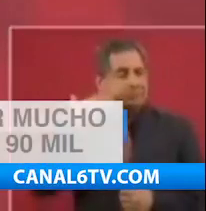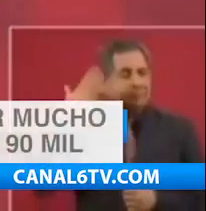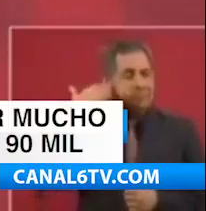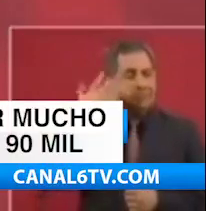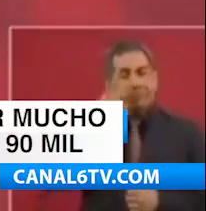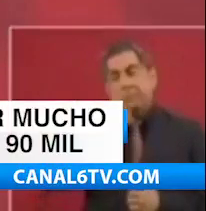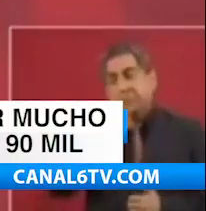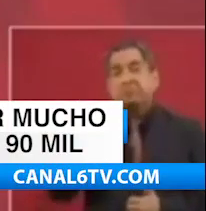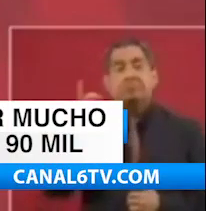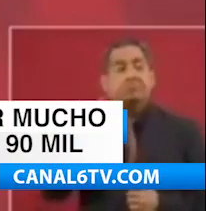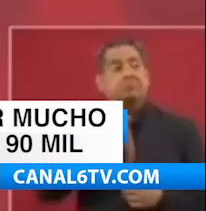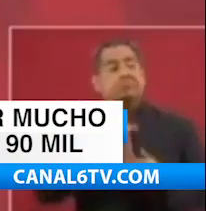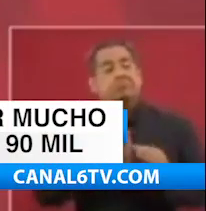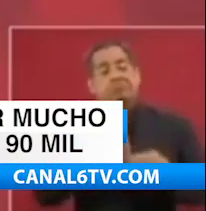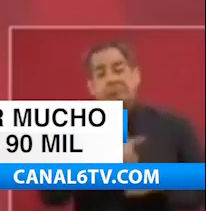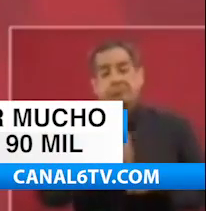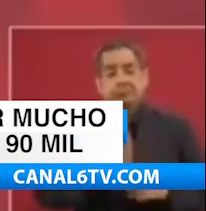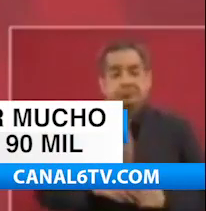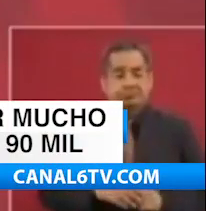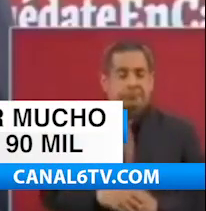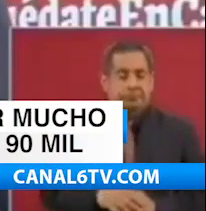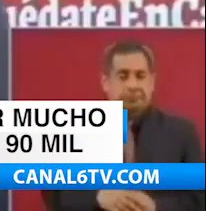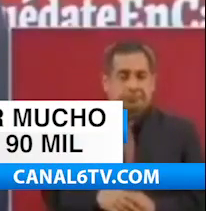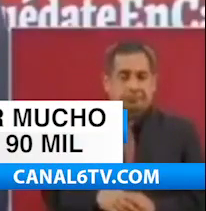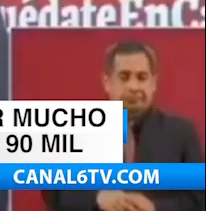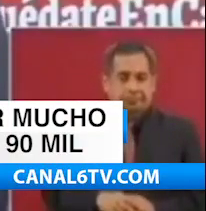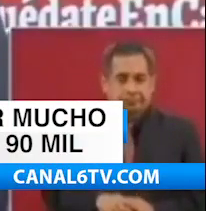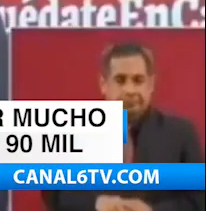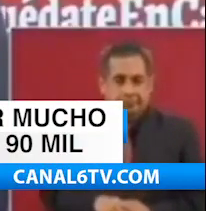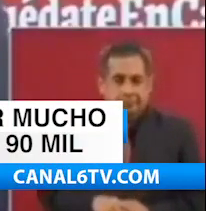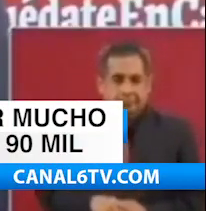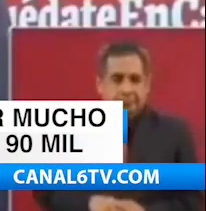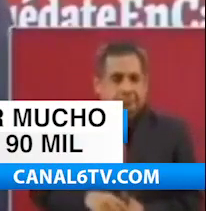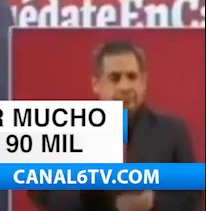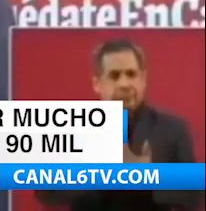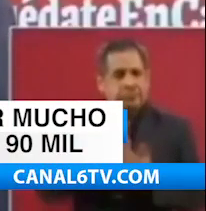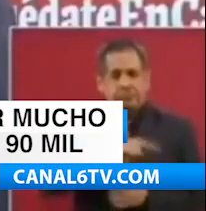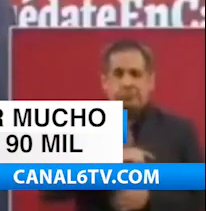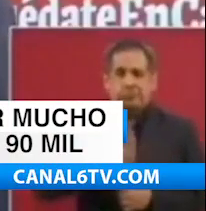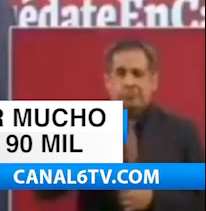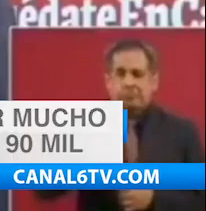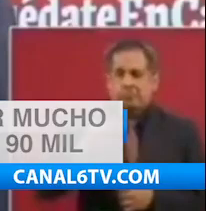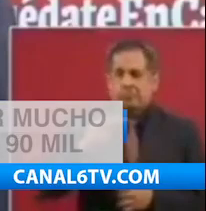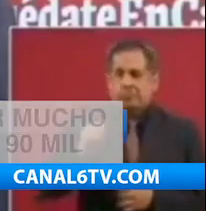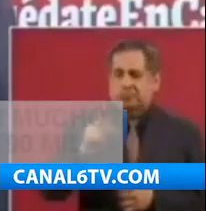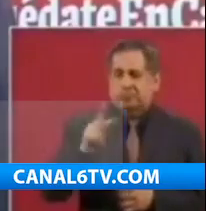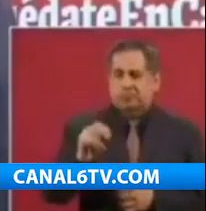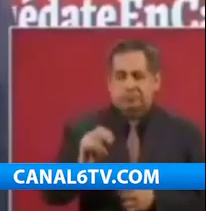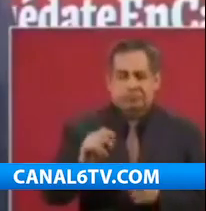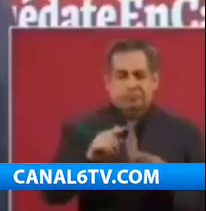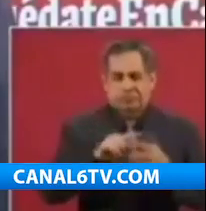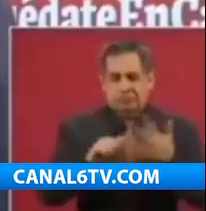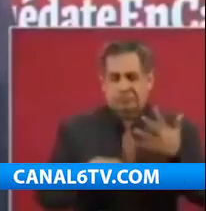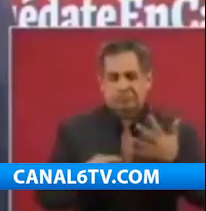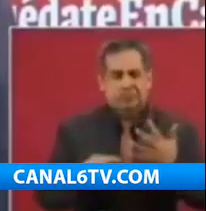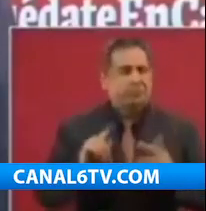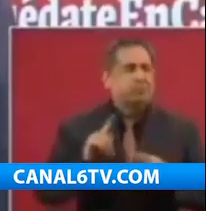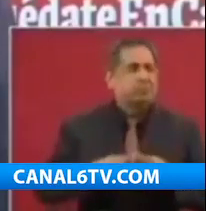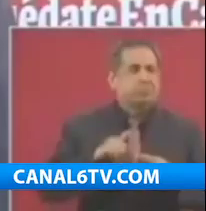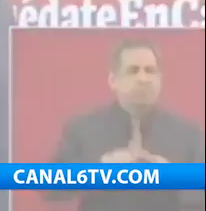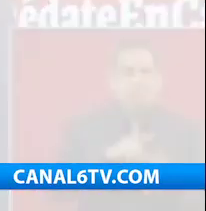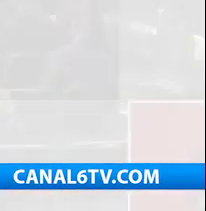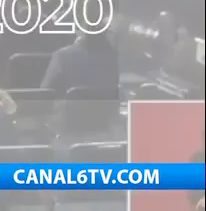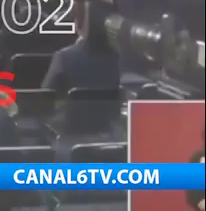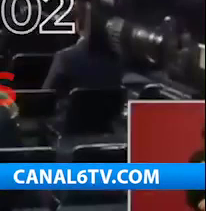el gobierno federal no se preocupó por la llegada del COVID-19 a México. Así se expresaba el presidente Andrés Manuel López Obrador al inicio de la